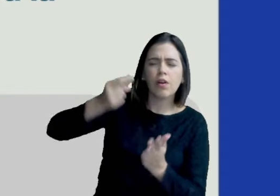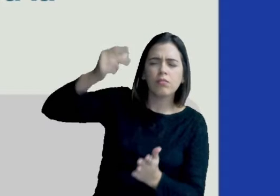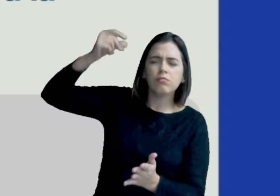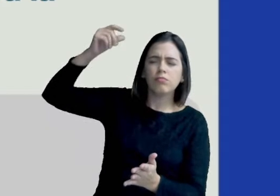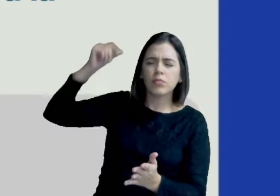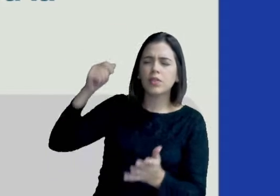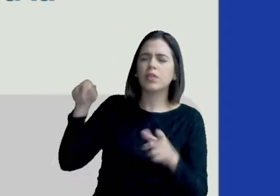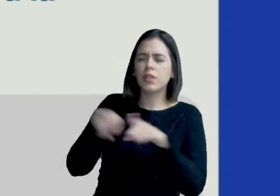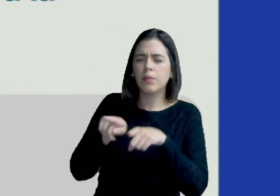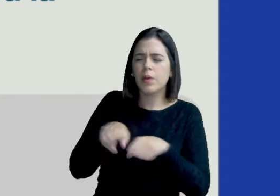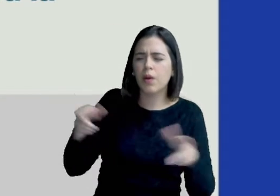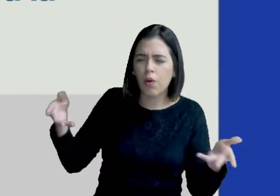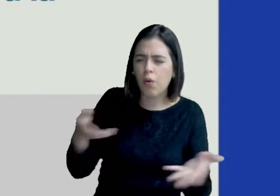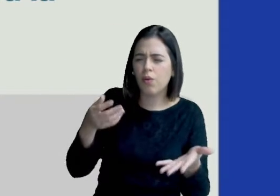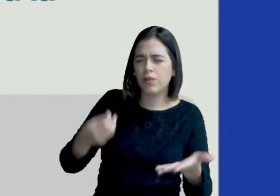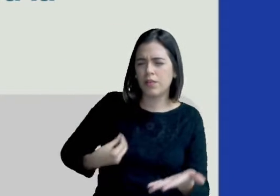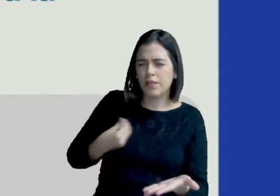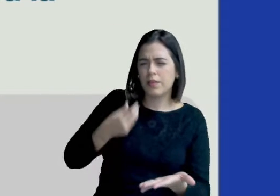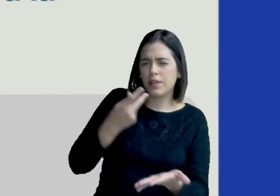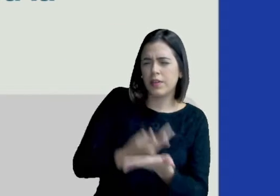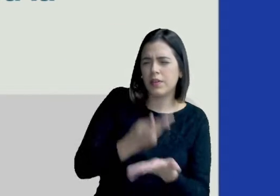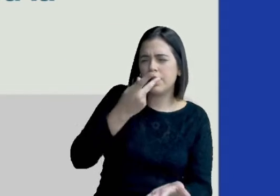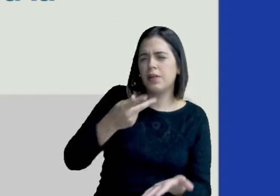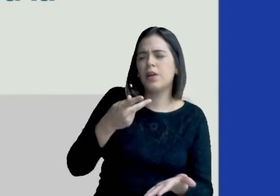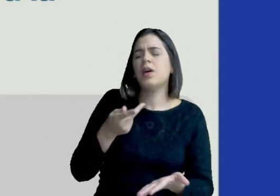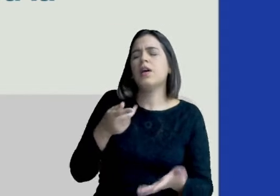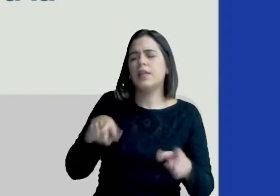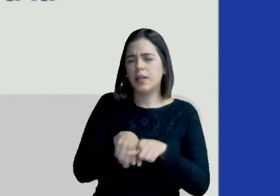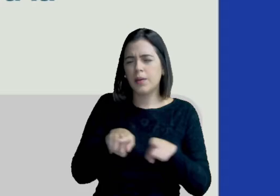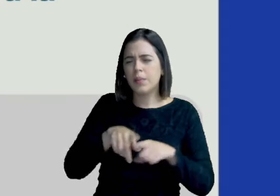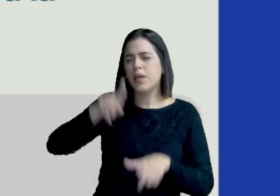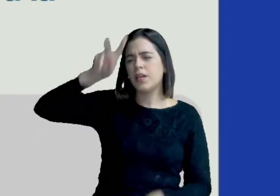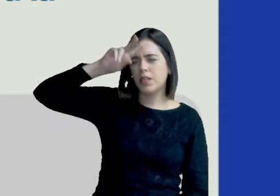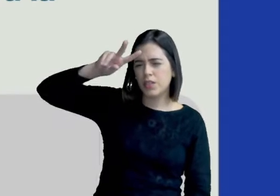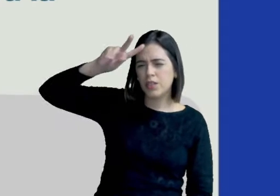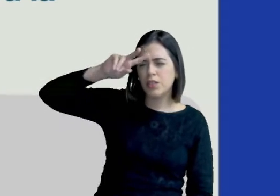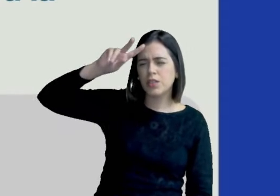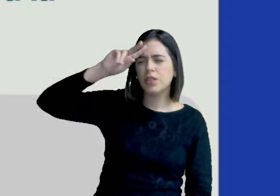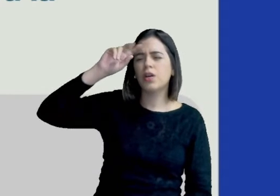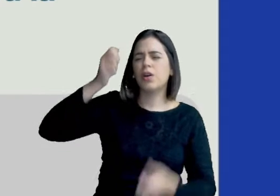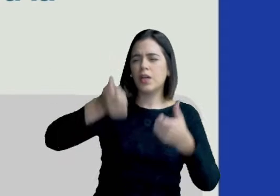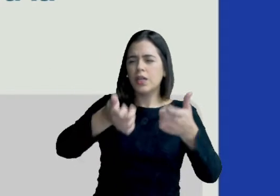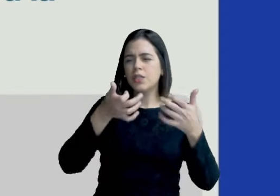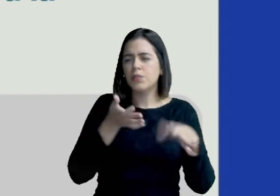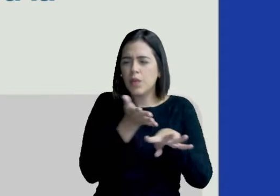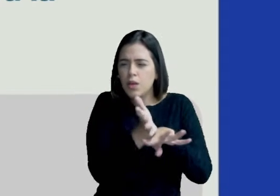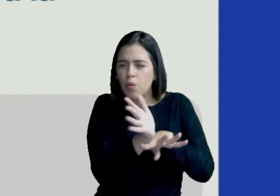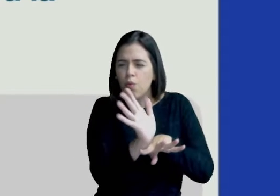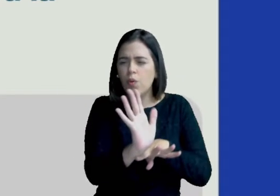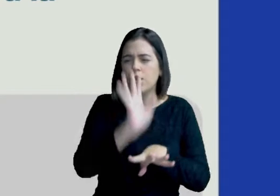Hay minuciosidad en el tratamiento de la historia y cuenta con un